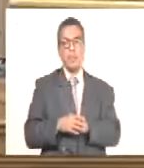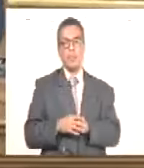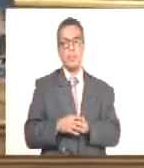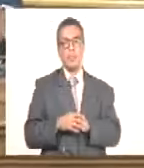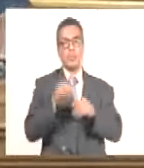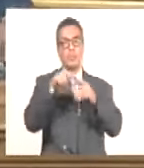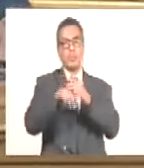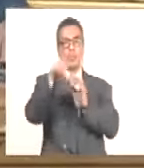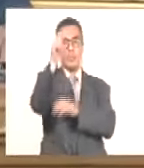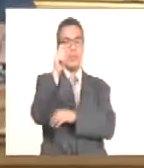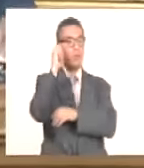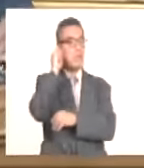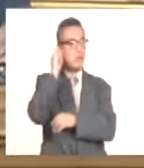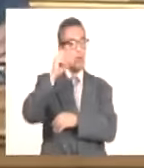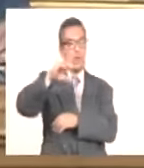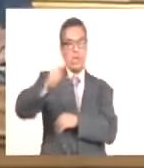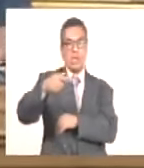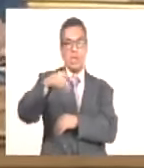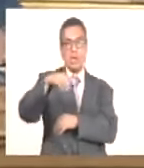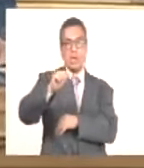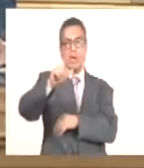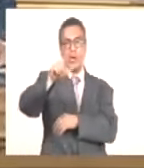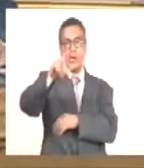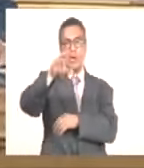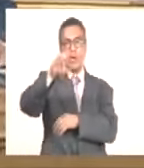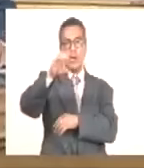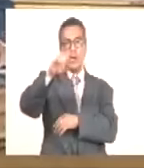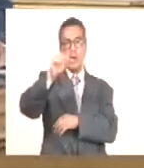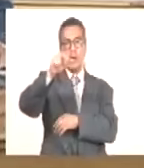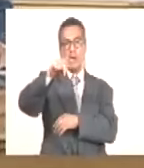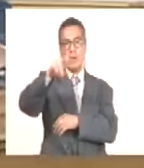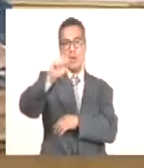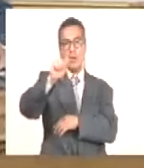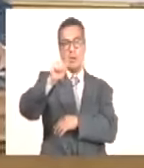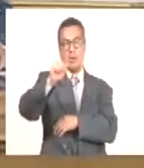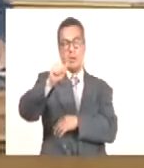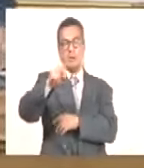La intervención de la diputada Galeano me permite